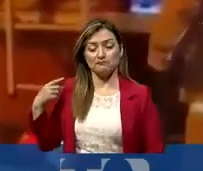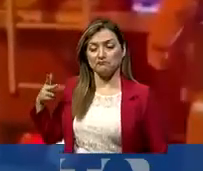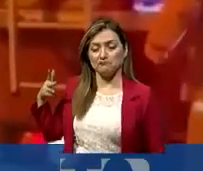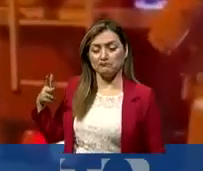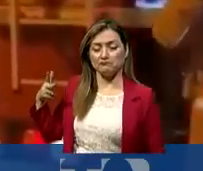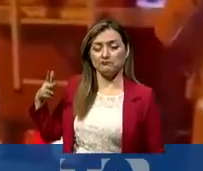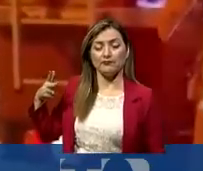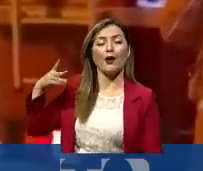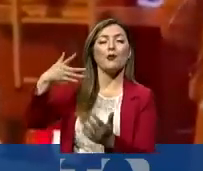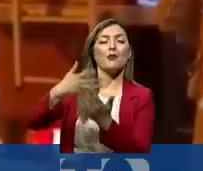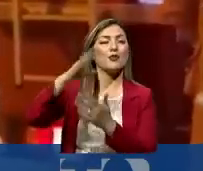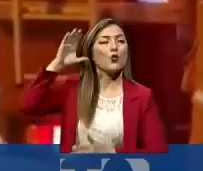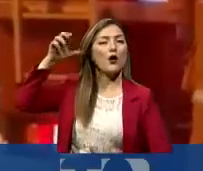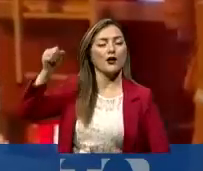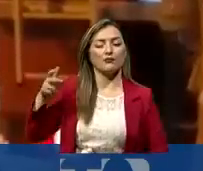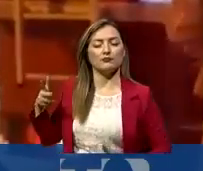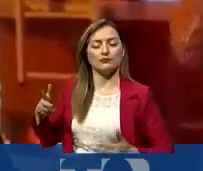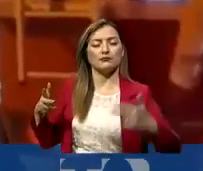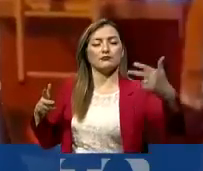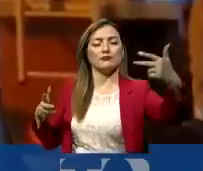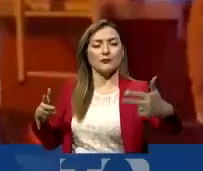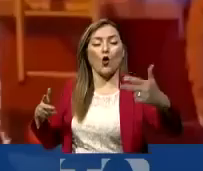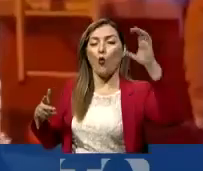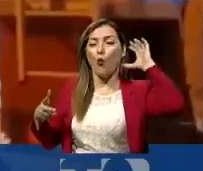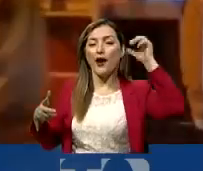Cuenca y la camioneta de Cuenca hacia Santa Isabel.